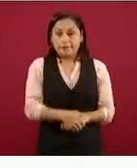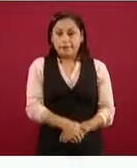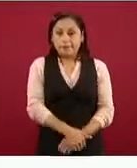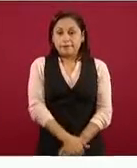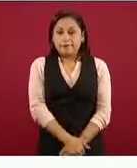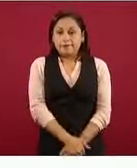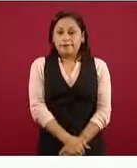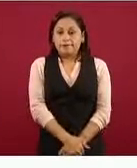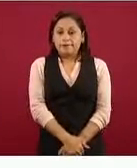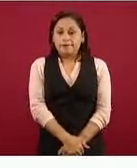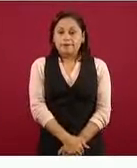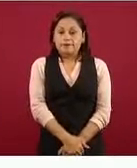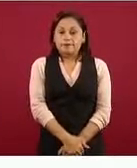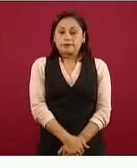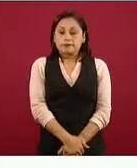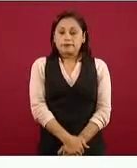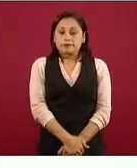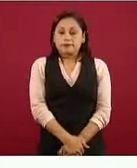Ahí.